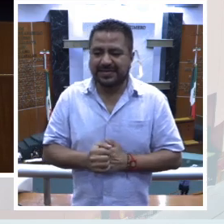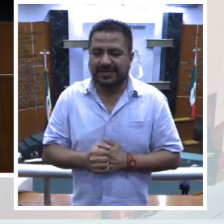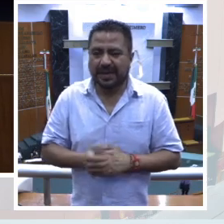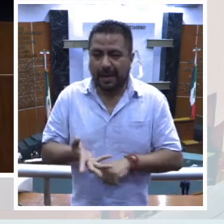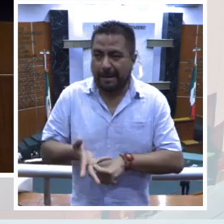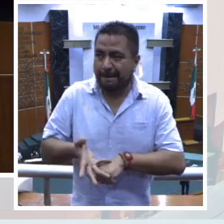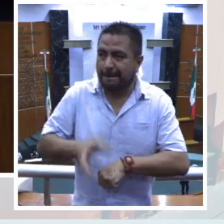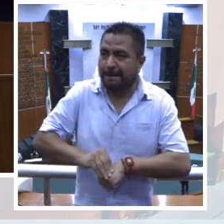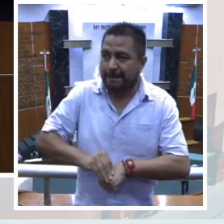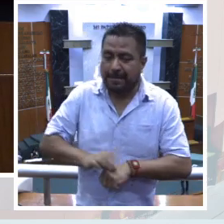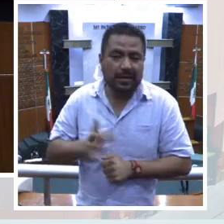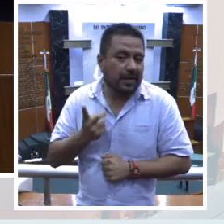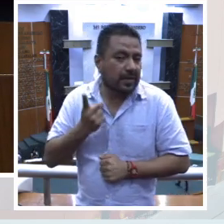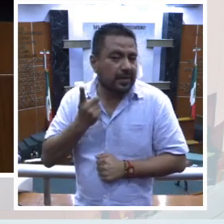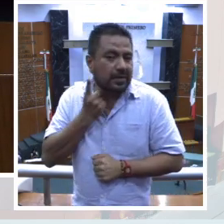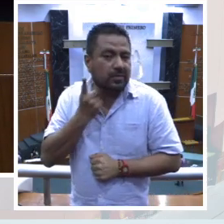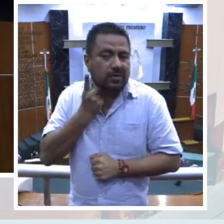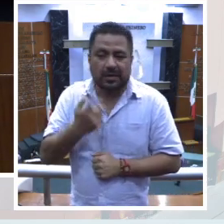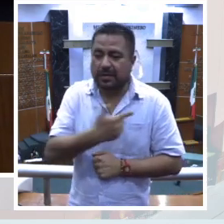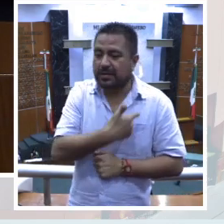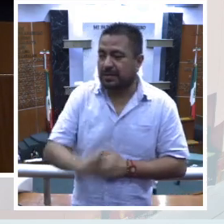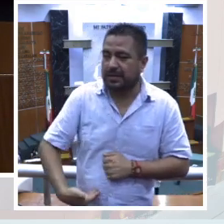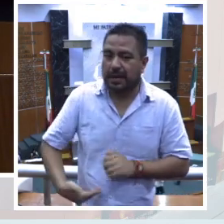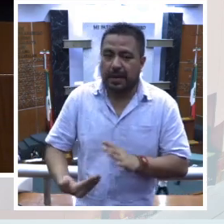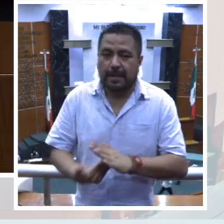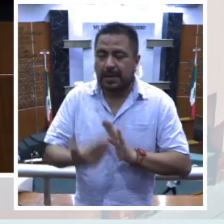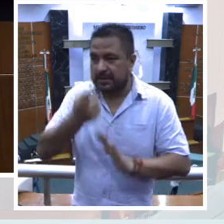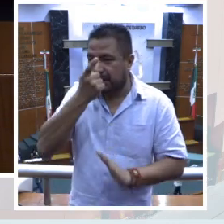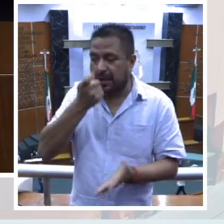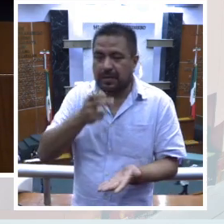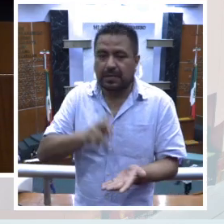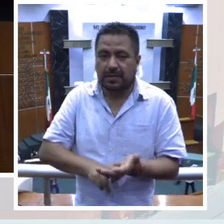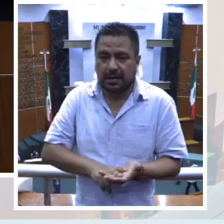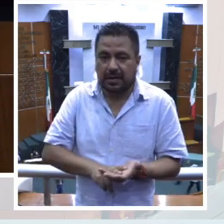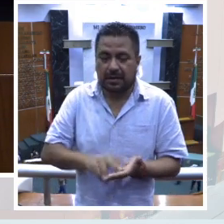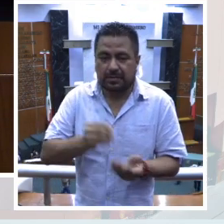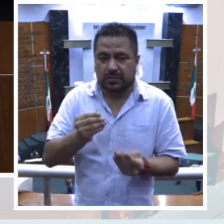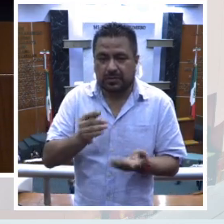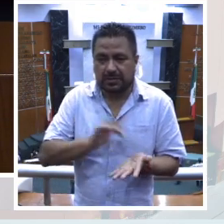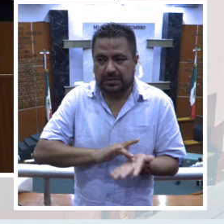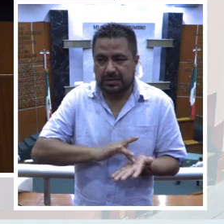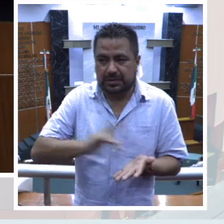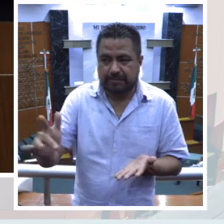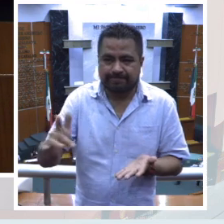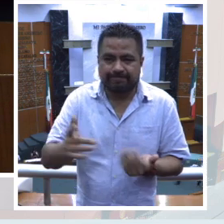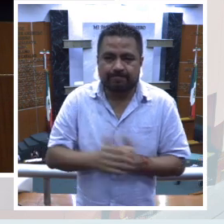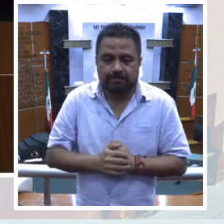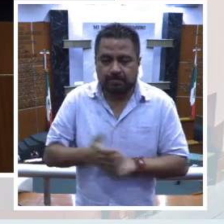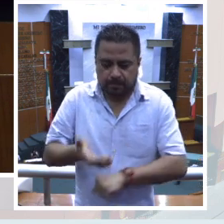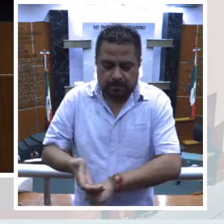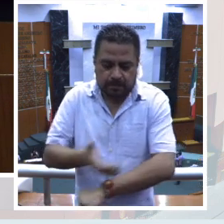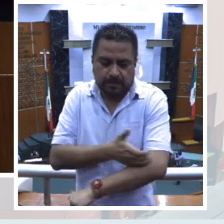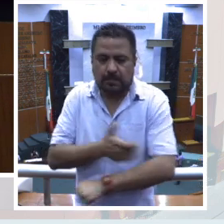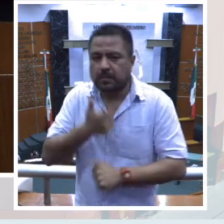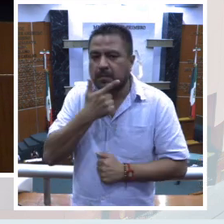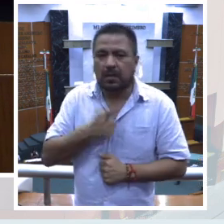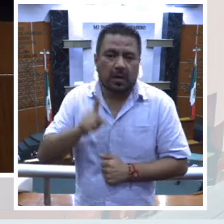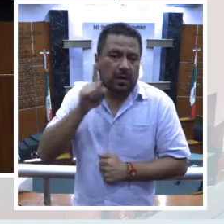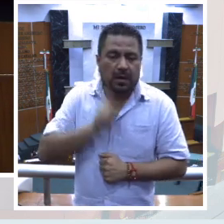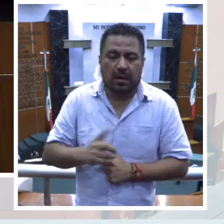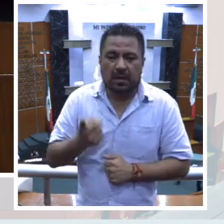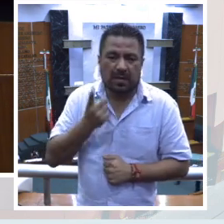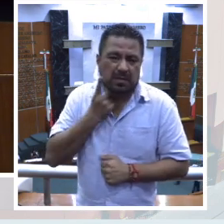conu Venia diputado presidente de la mesa directiva Muchas gracias compañeras y compañeros